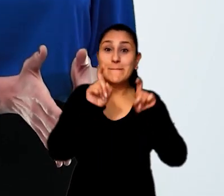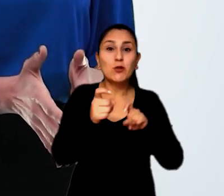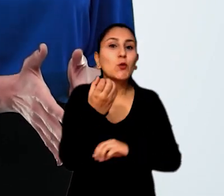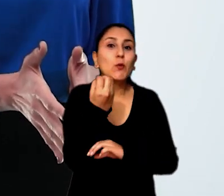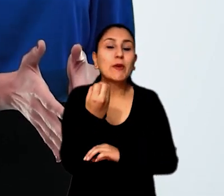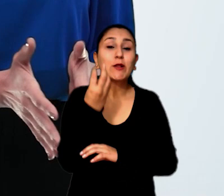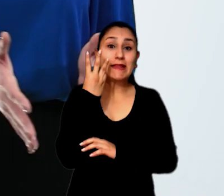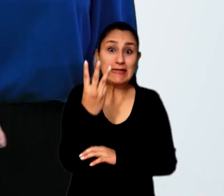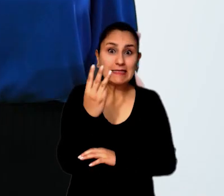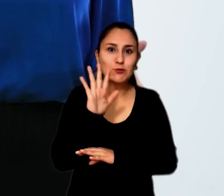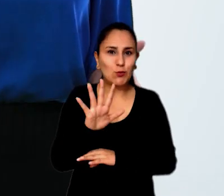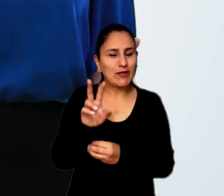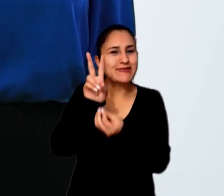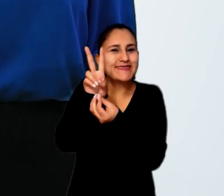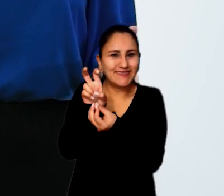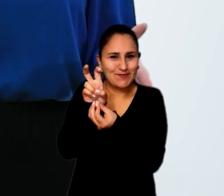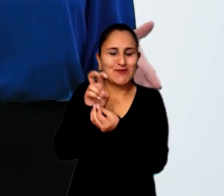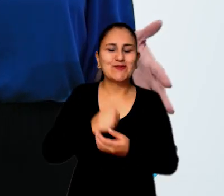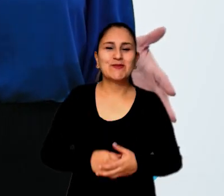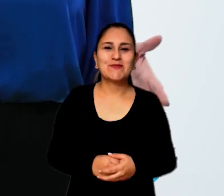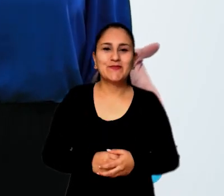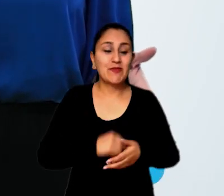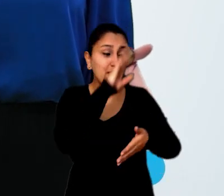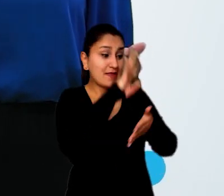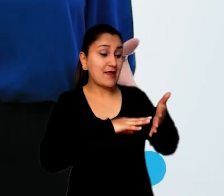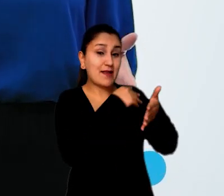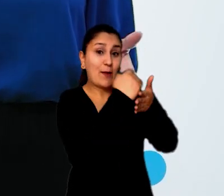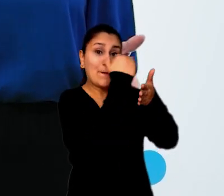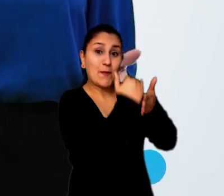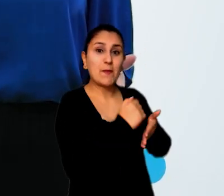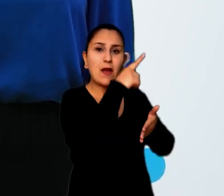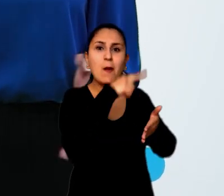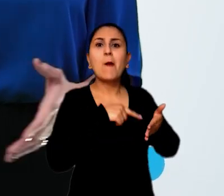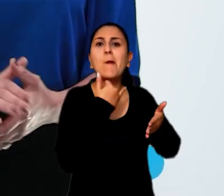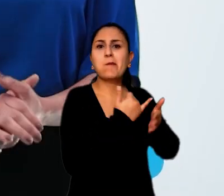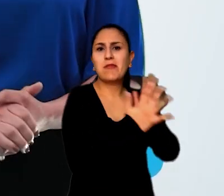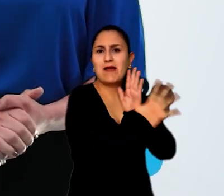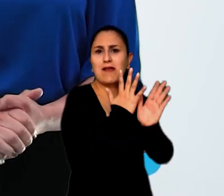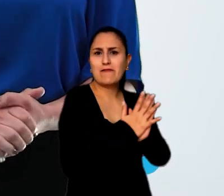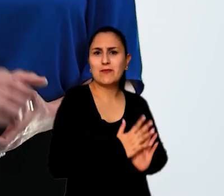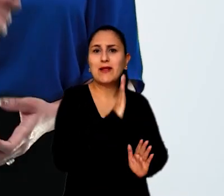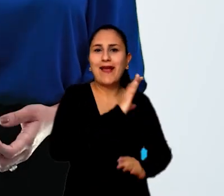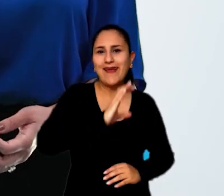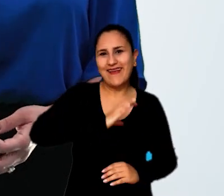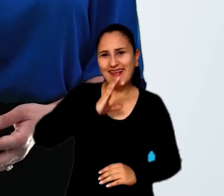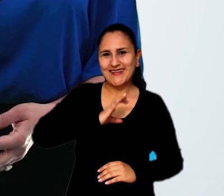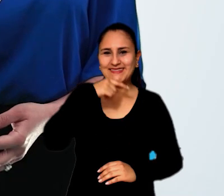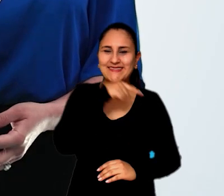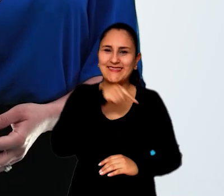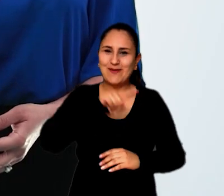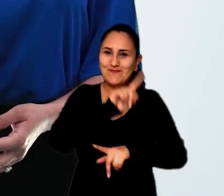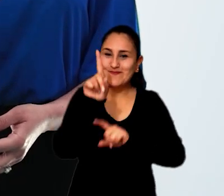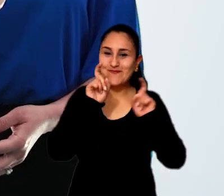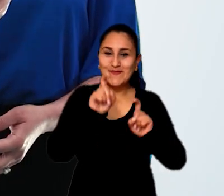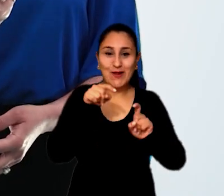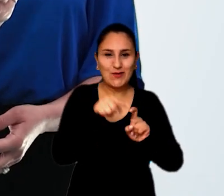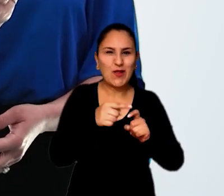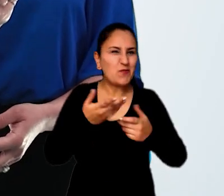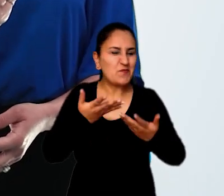séptimo la rúbrica brinda información sobre las características de esta pregunta así